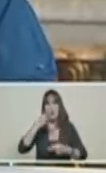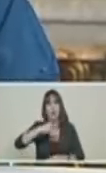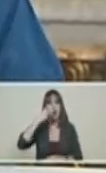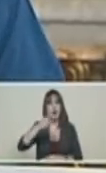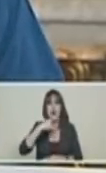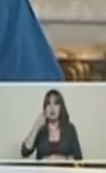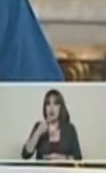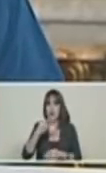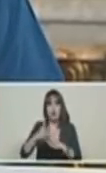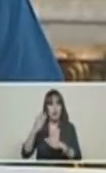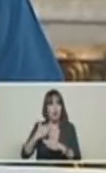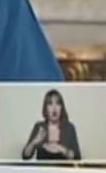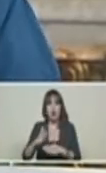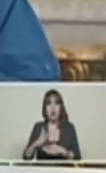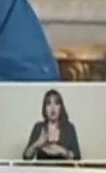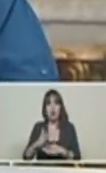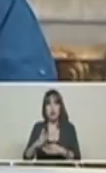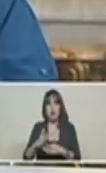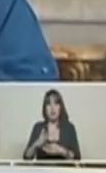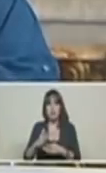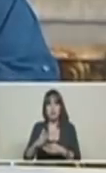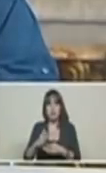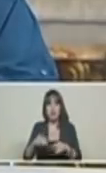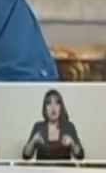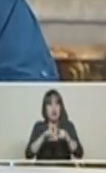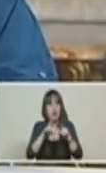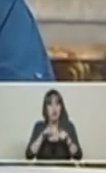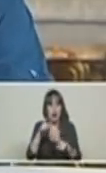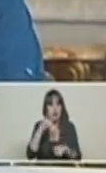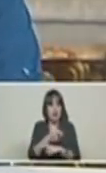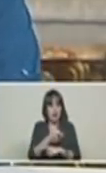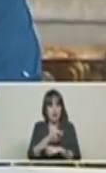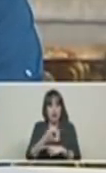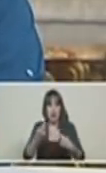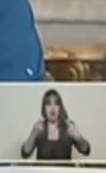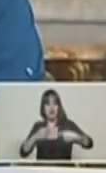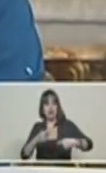las diferencias, esto es un juego de ganar-ganar.